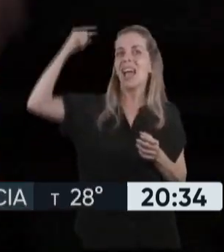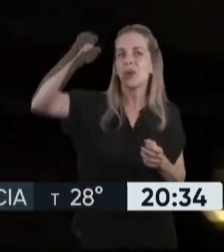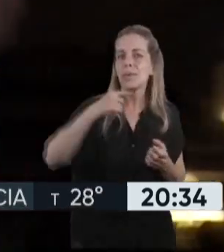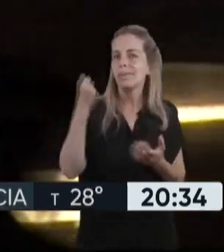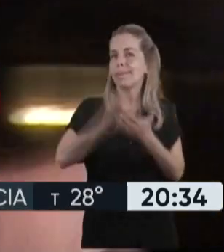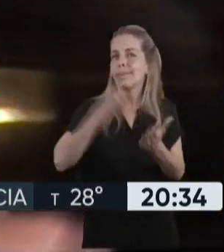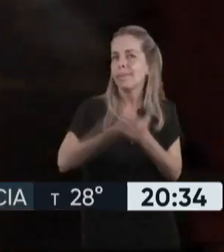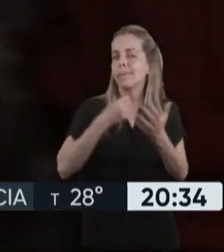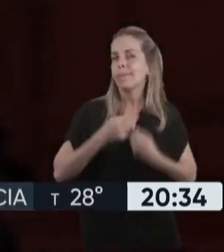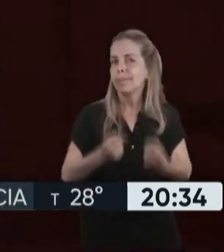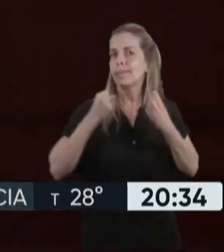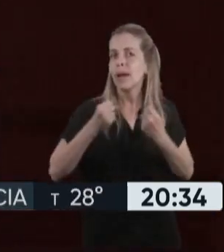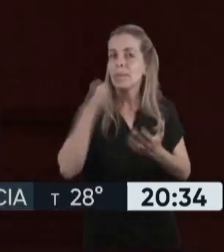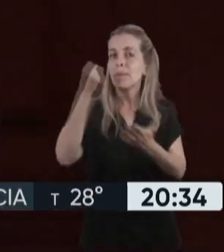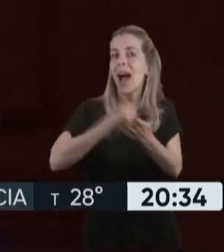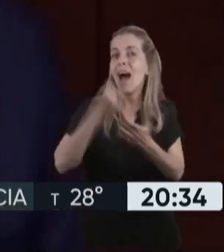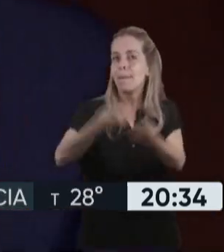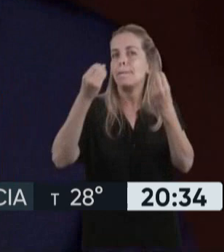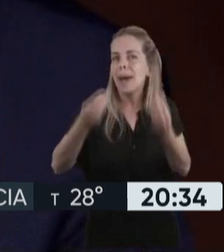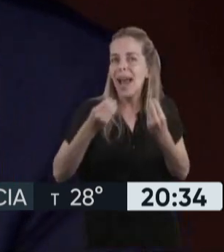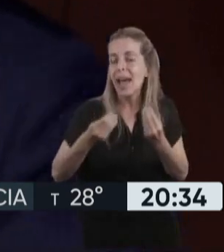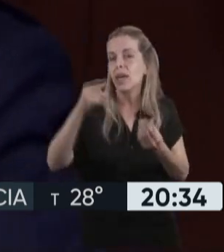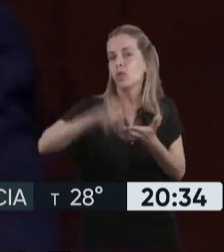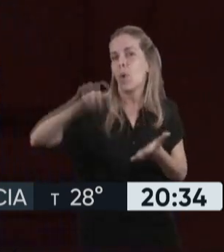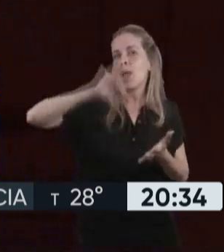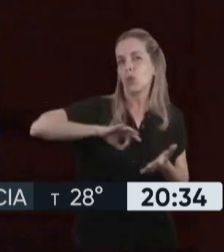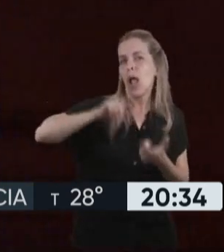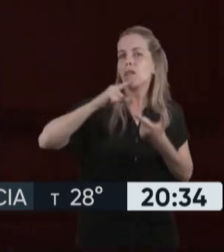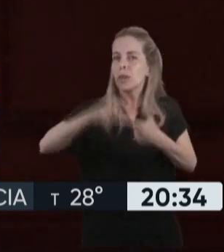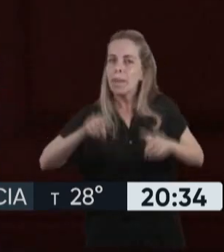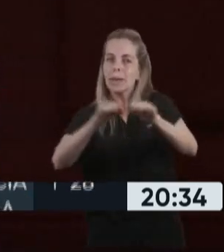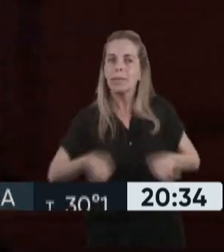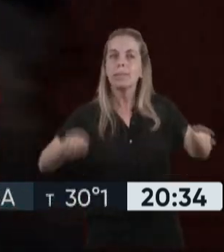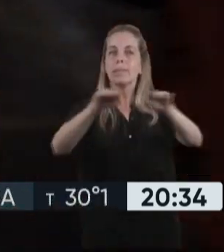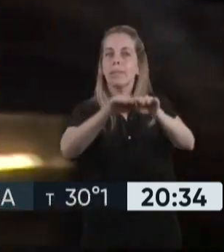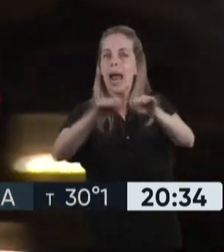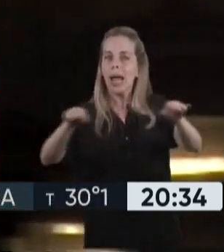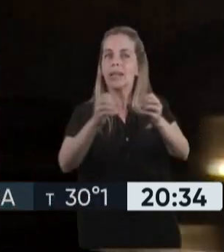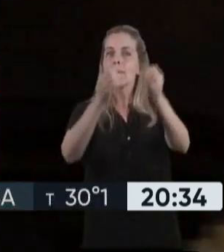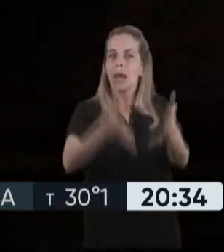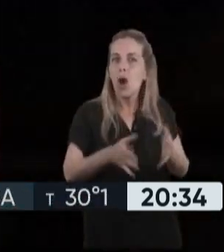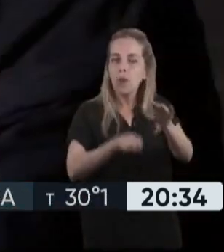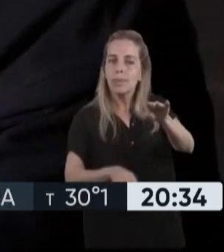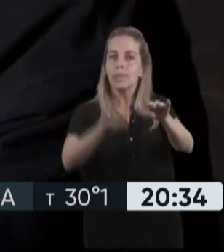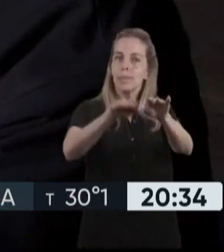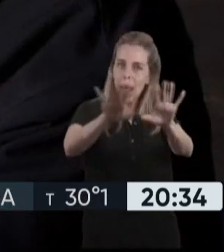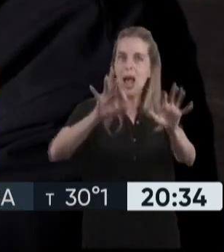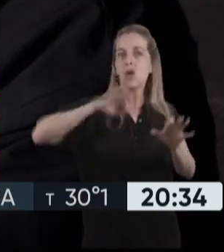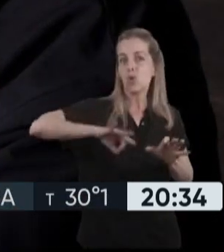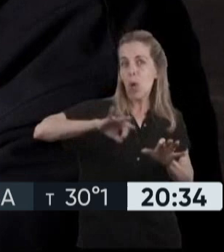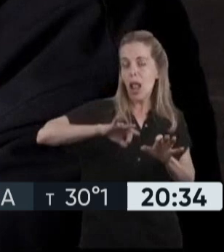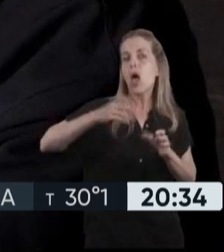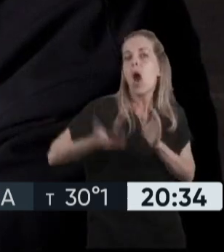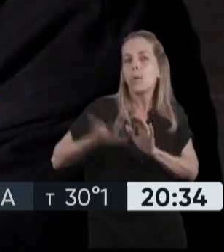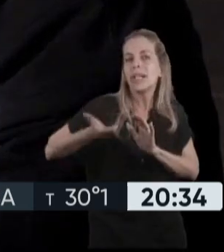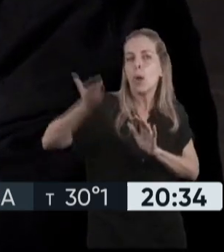lo que esté a mi alcance para que la distribución del ingreso se mejore, se corrija, para que los salarios crezcan